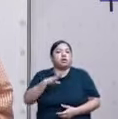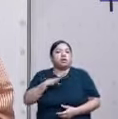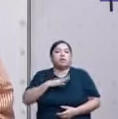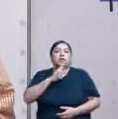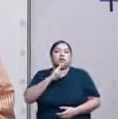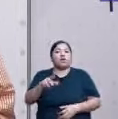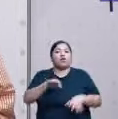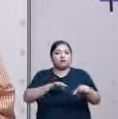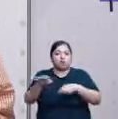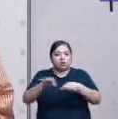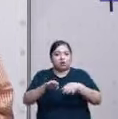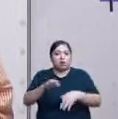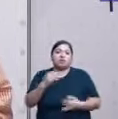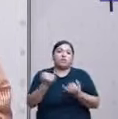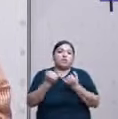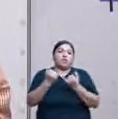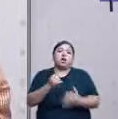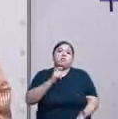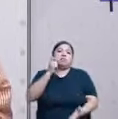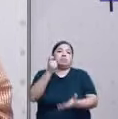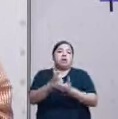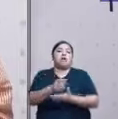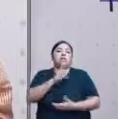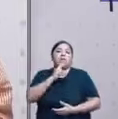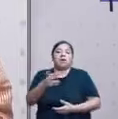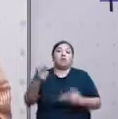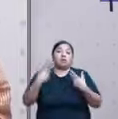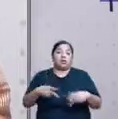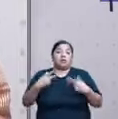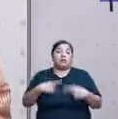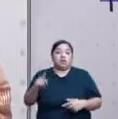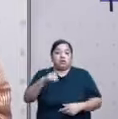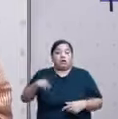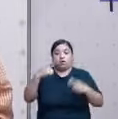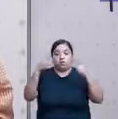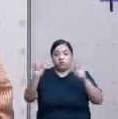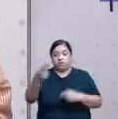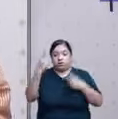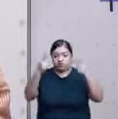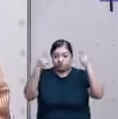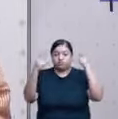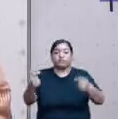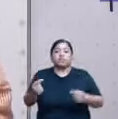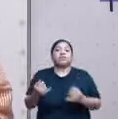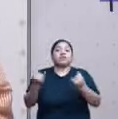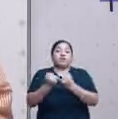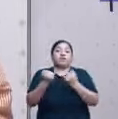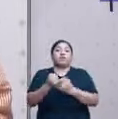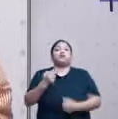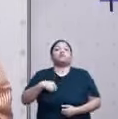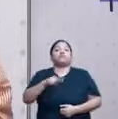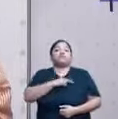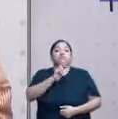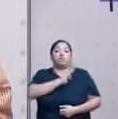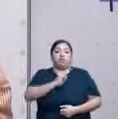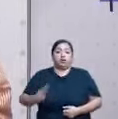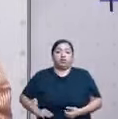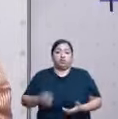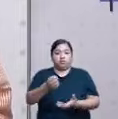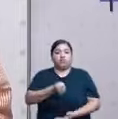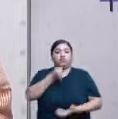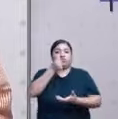reflejado en el mejor pago para nuestros egresados de estas universidades. Nos las vamos a jugar también, el presupuesto en el municipio tiene